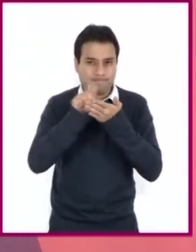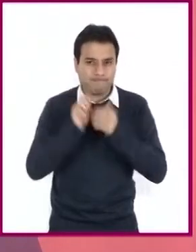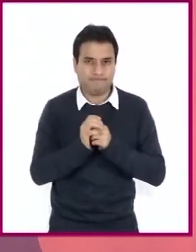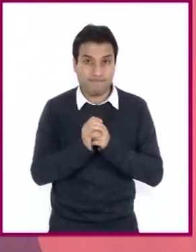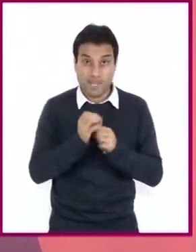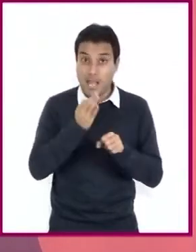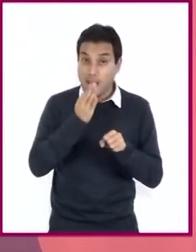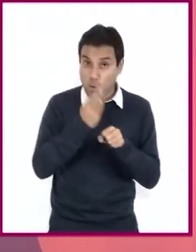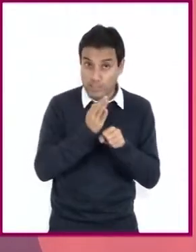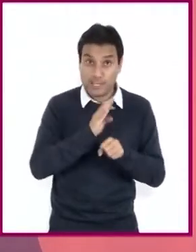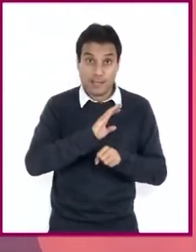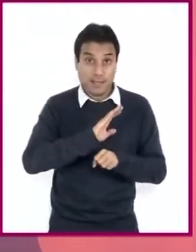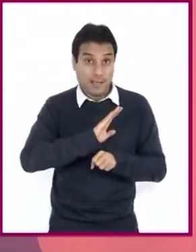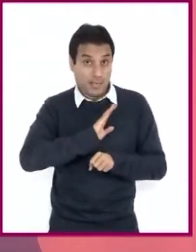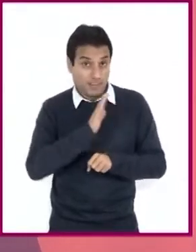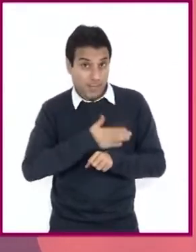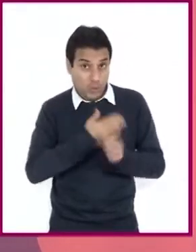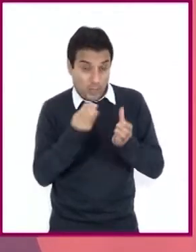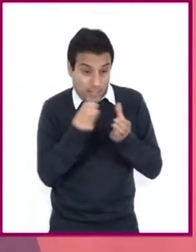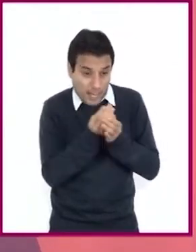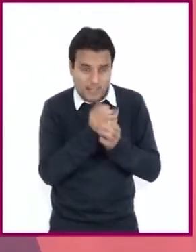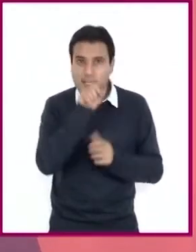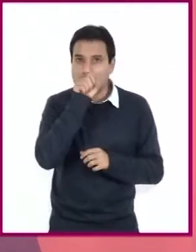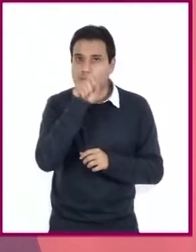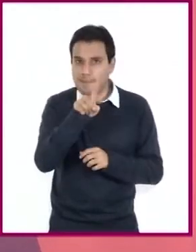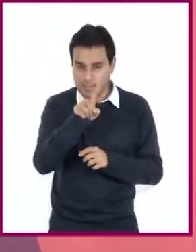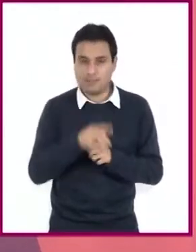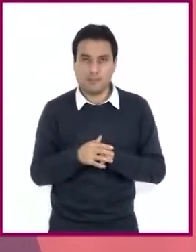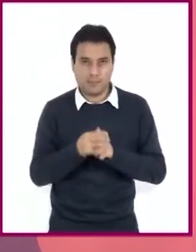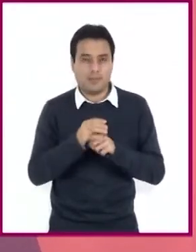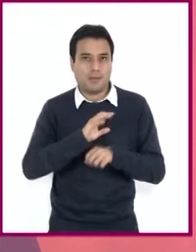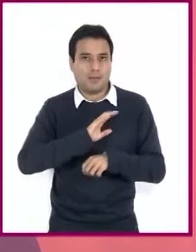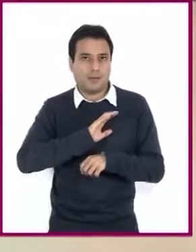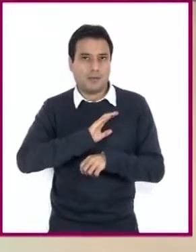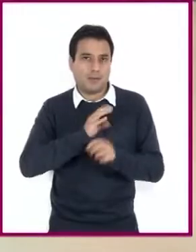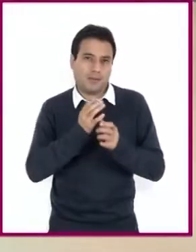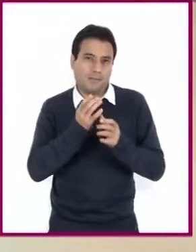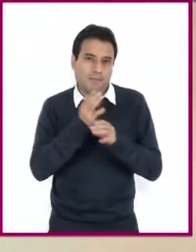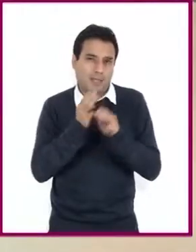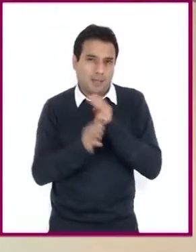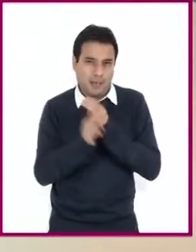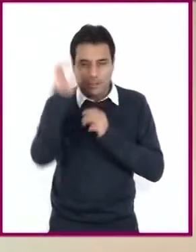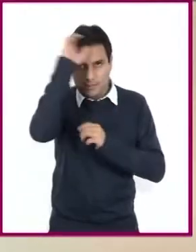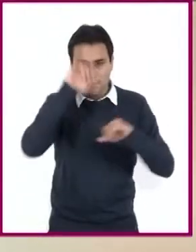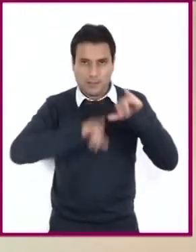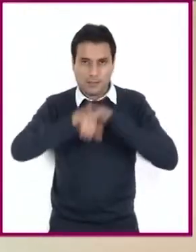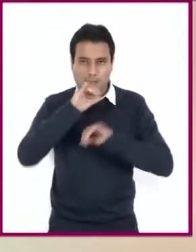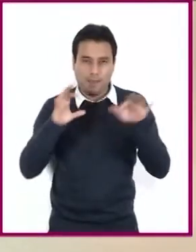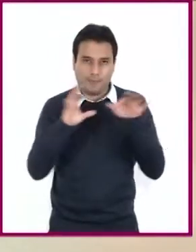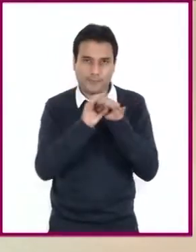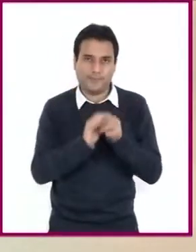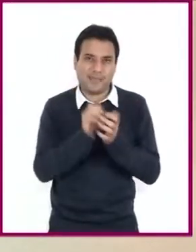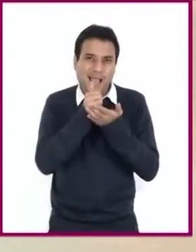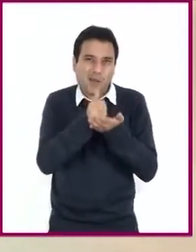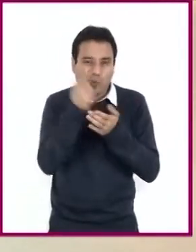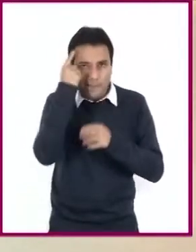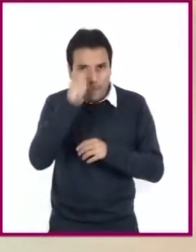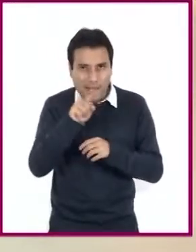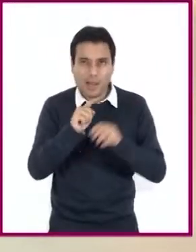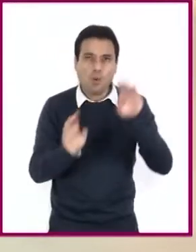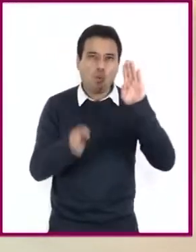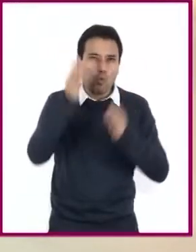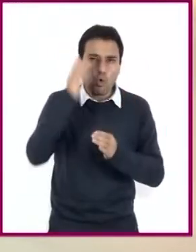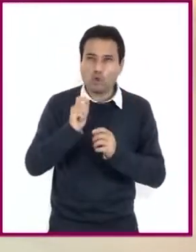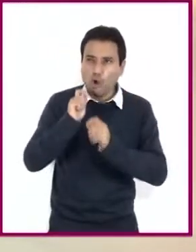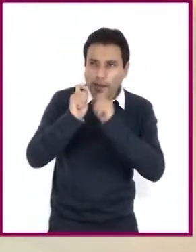con la asignatura de Ciencias 3, asignatura donde ustedes aprenden a observar el mundo que les rodea y a experimentar